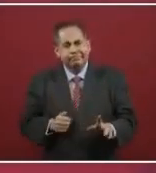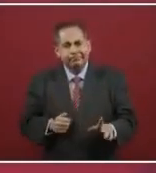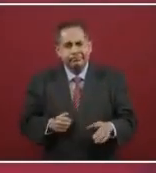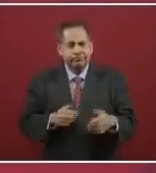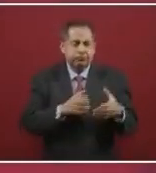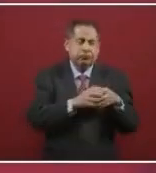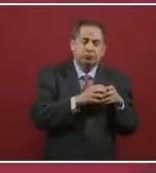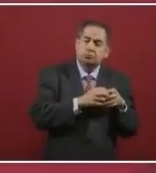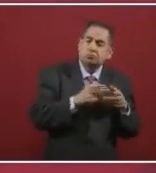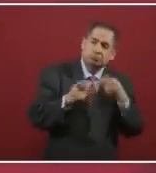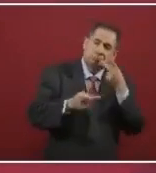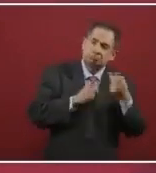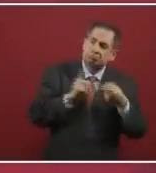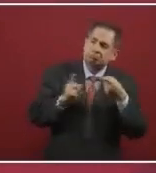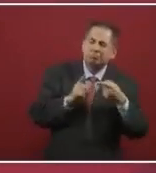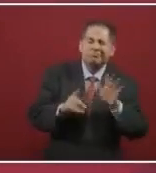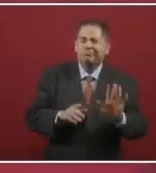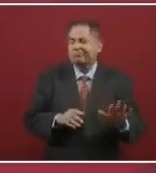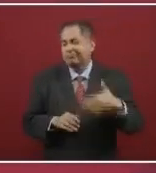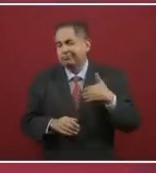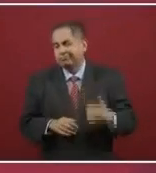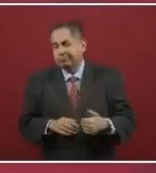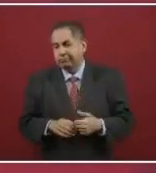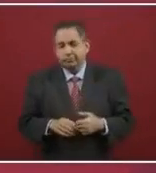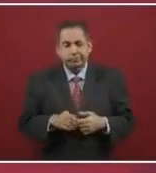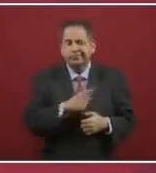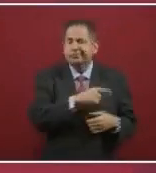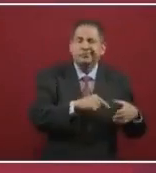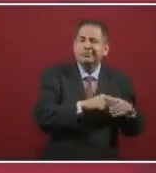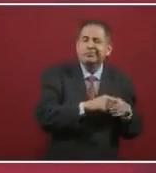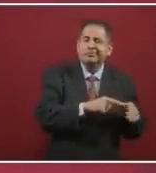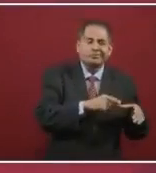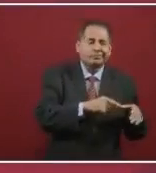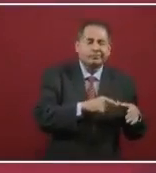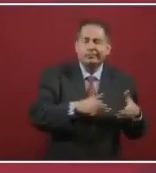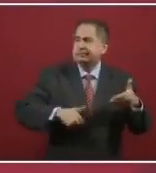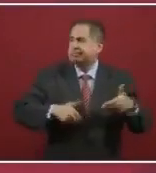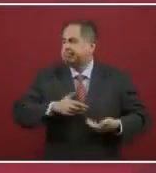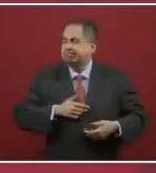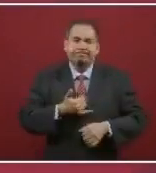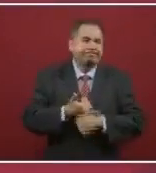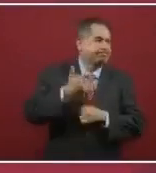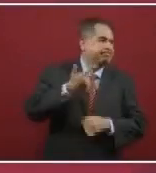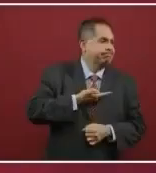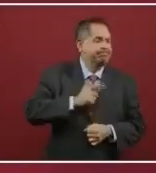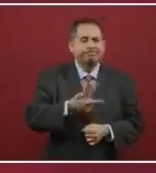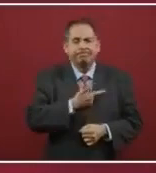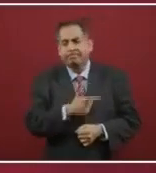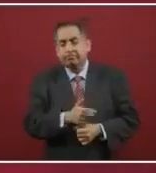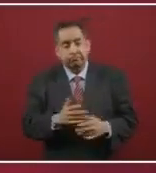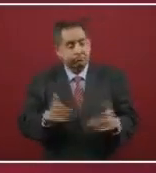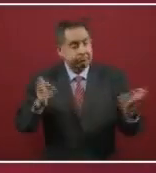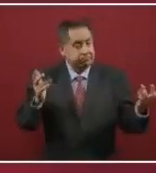los conservadores, que no les gusta, les molesta mucho lo que hacemos,